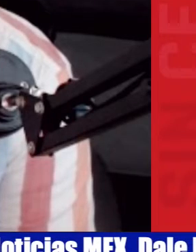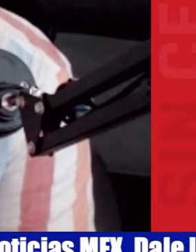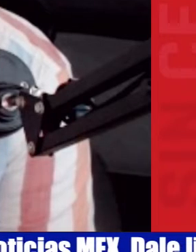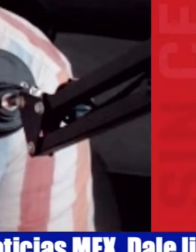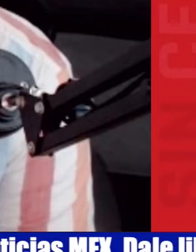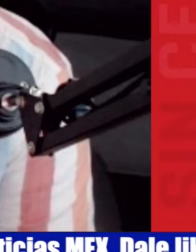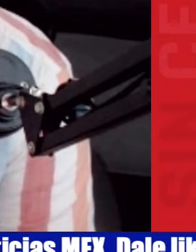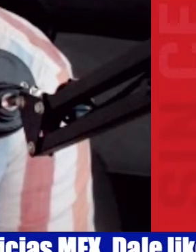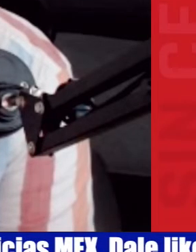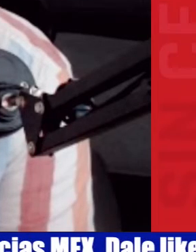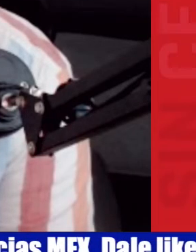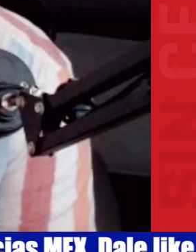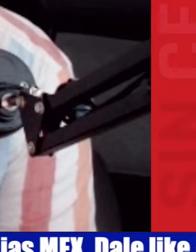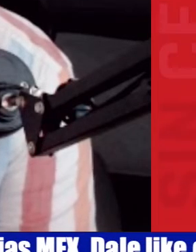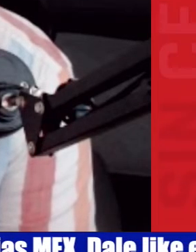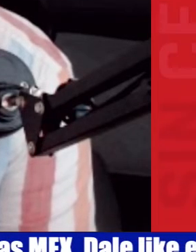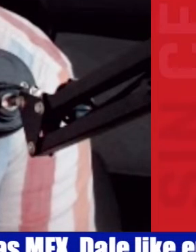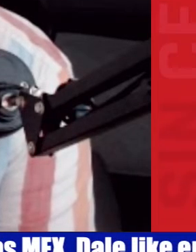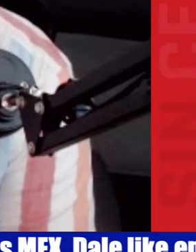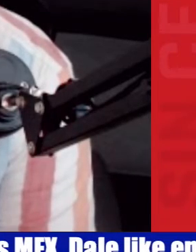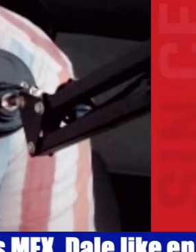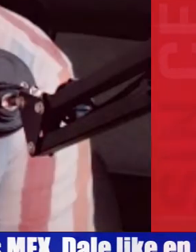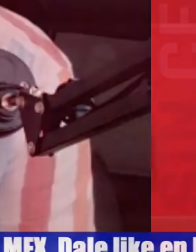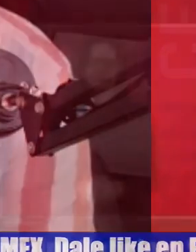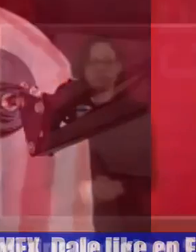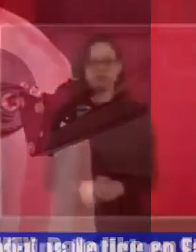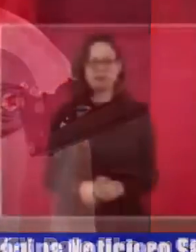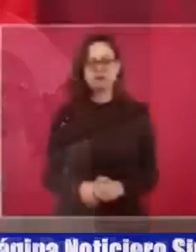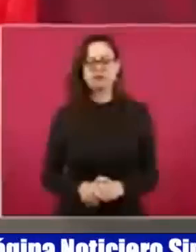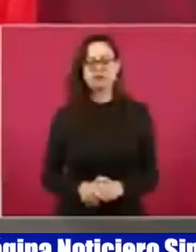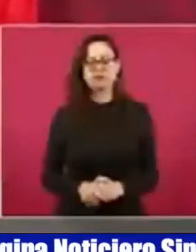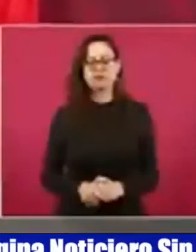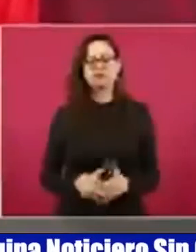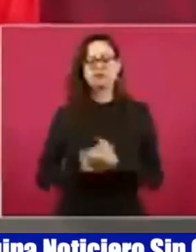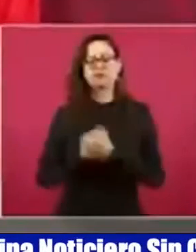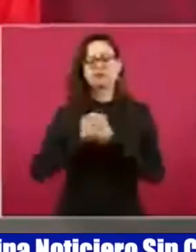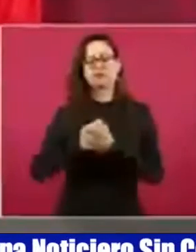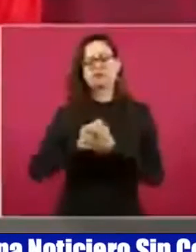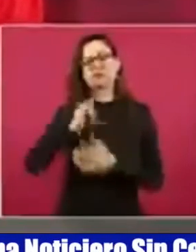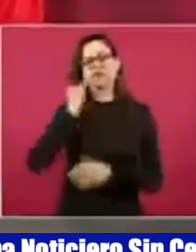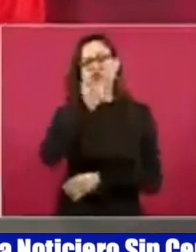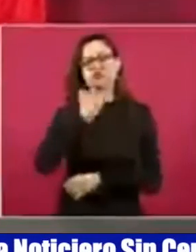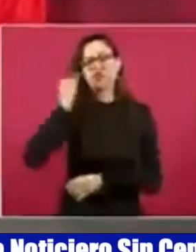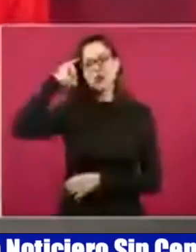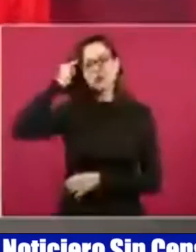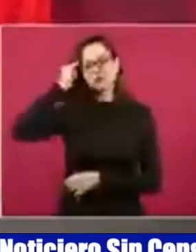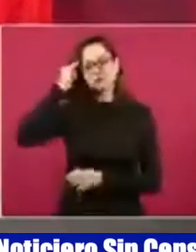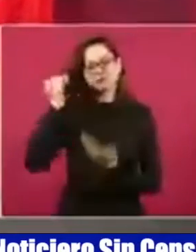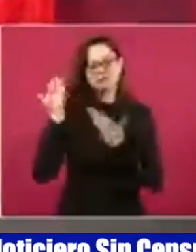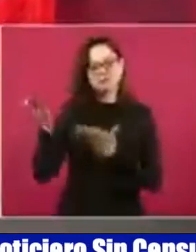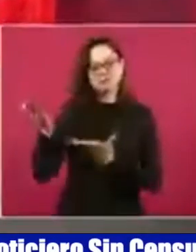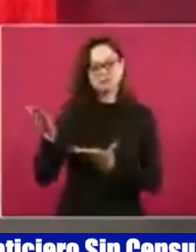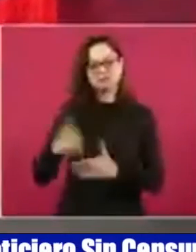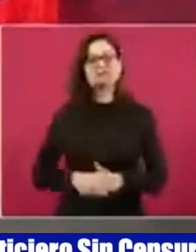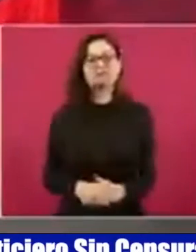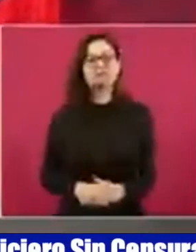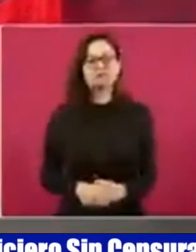de este perfil pues deja en claro que el mandatario busca que se